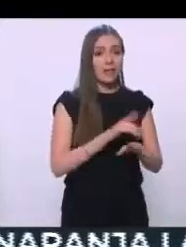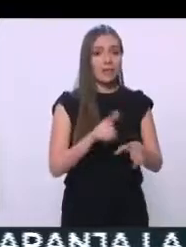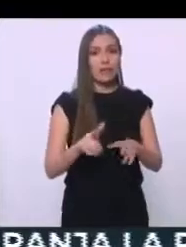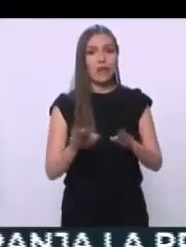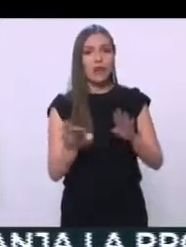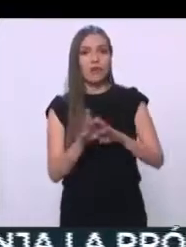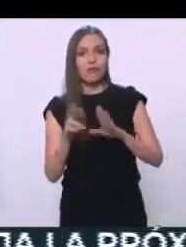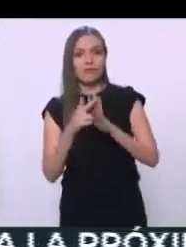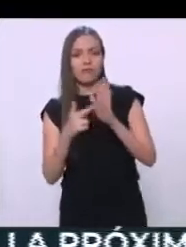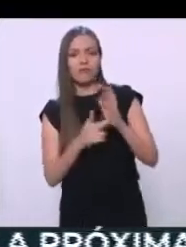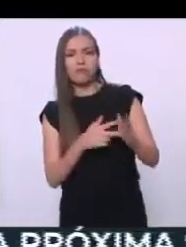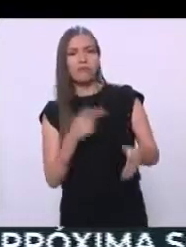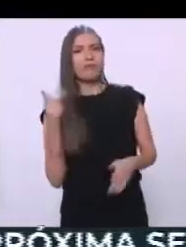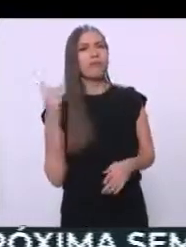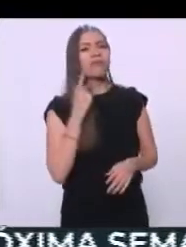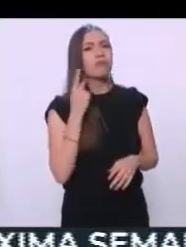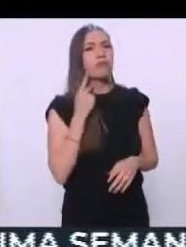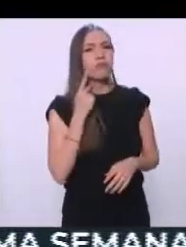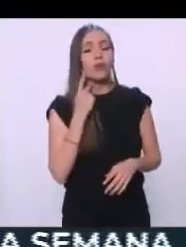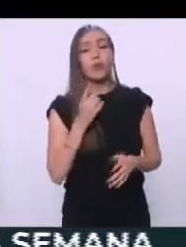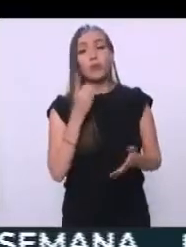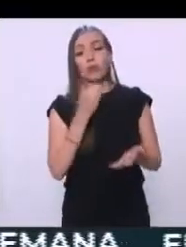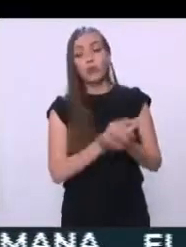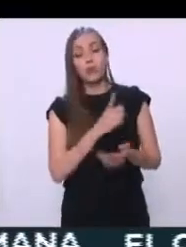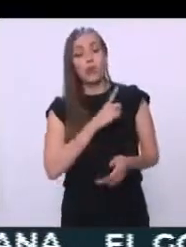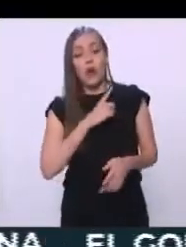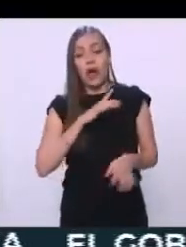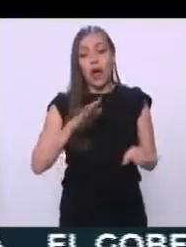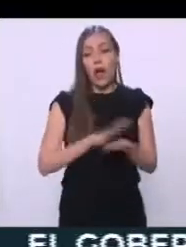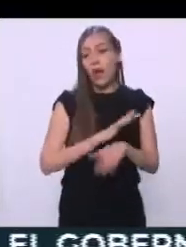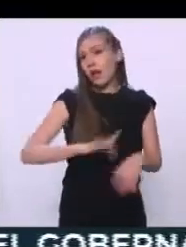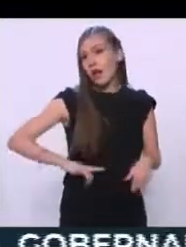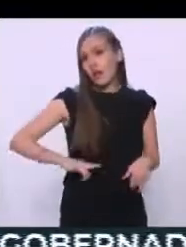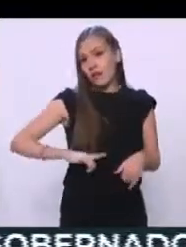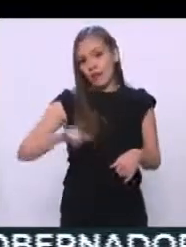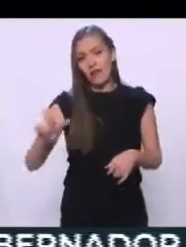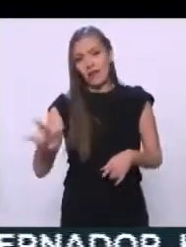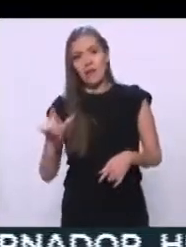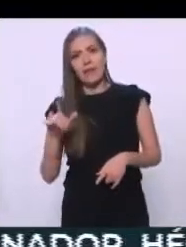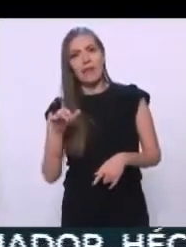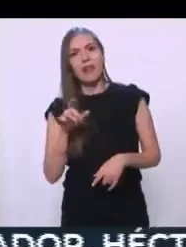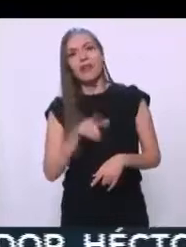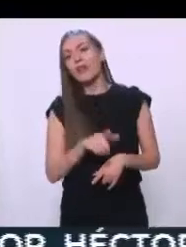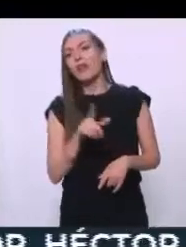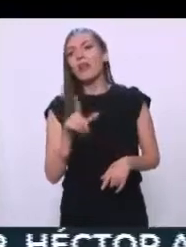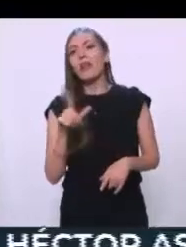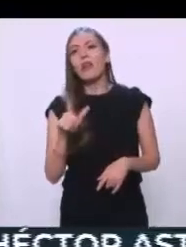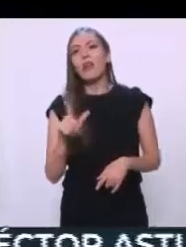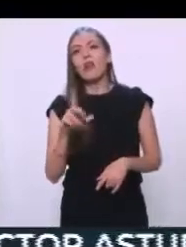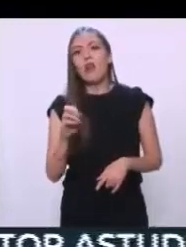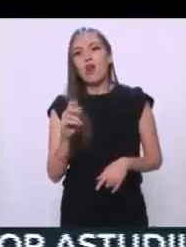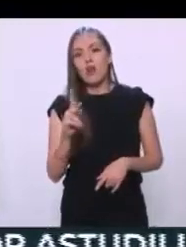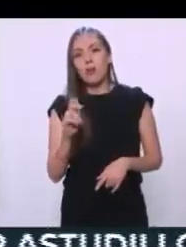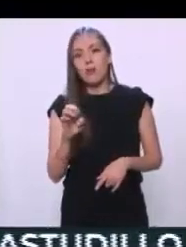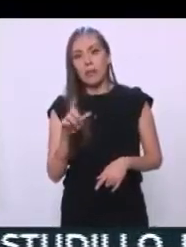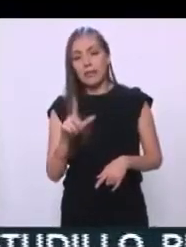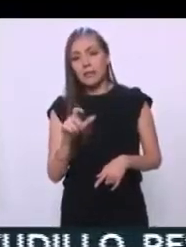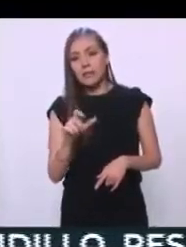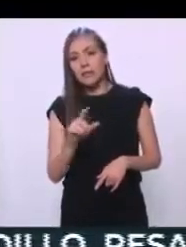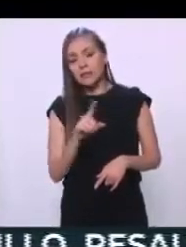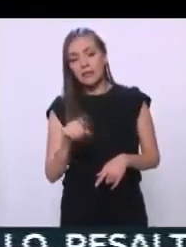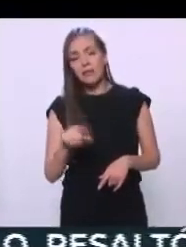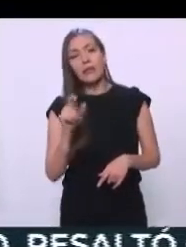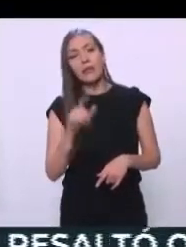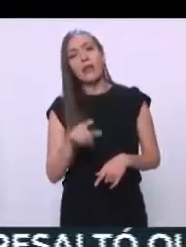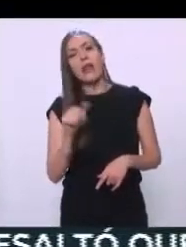solo fue un cambio de gobierno con Andrés Manuel López Obrador, pues se han empezado a jalar algunos hilos que quedaron por